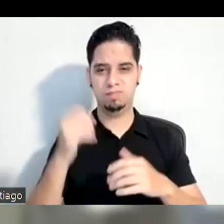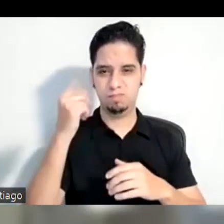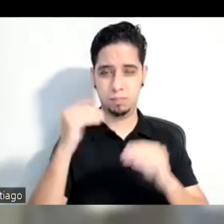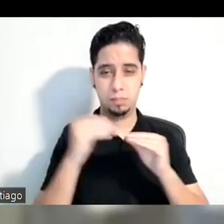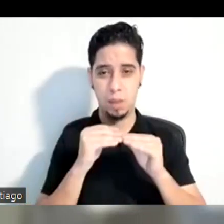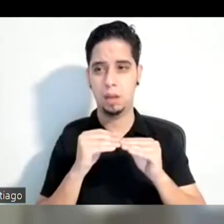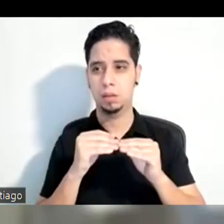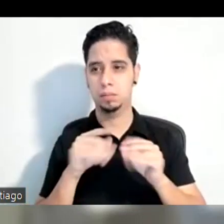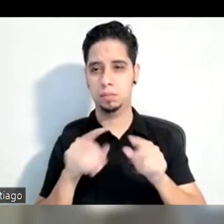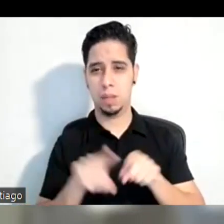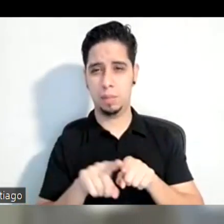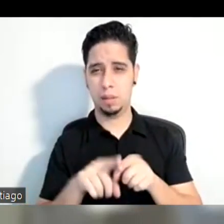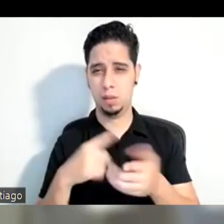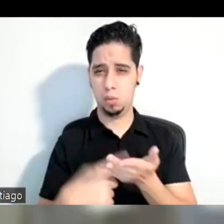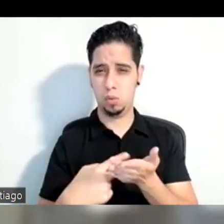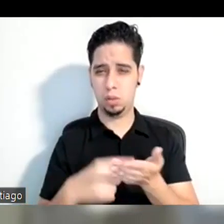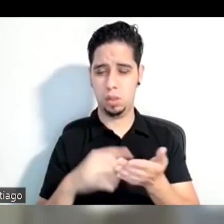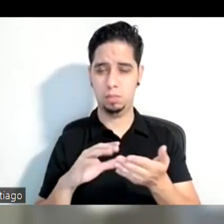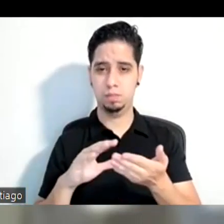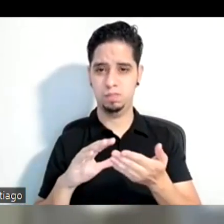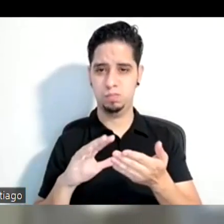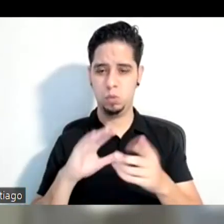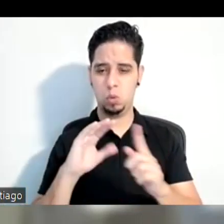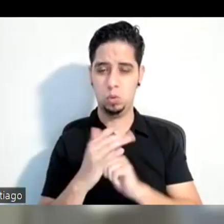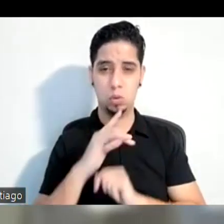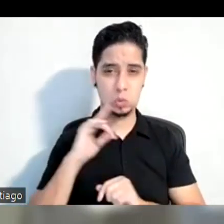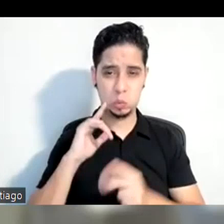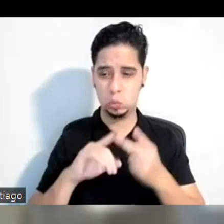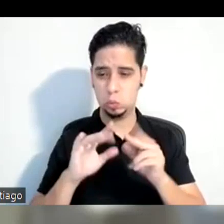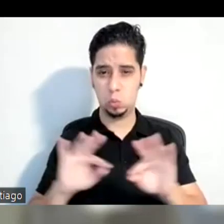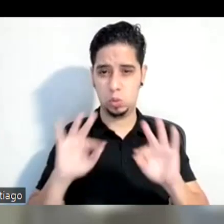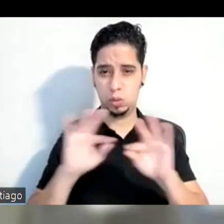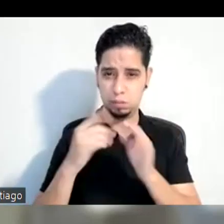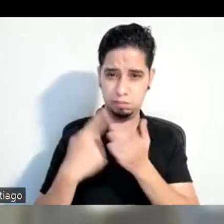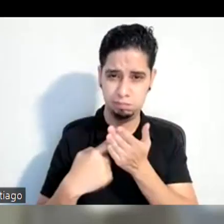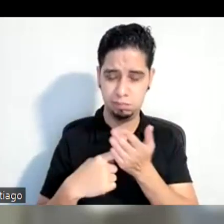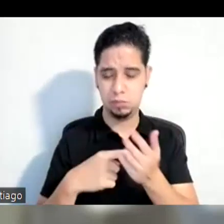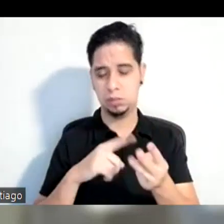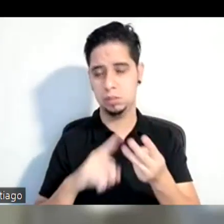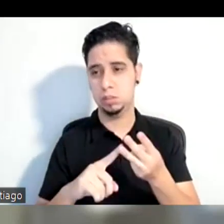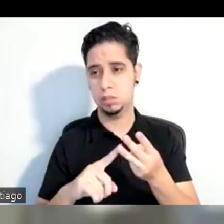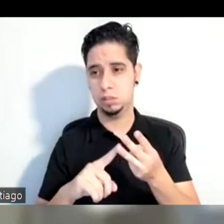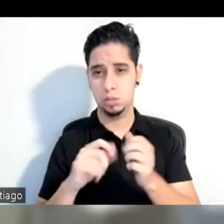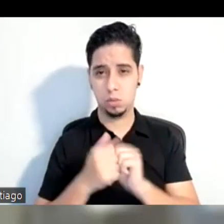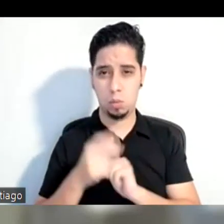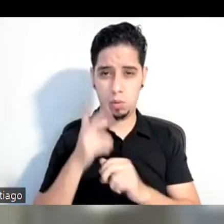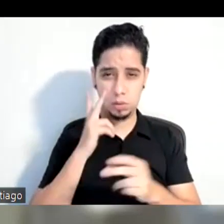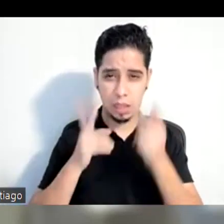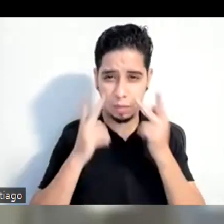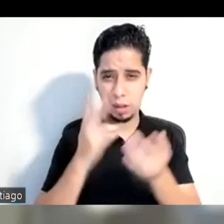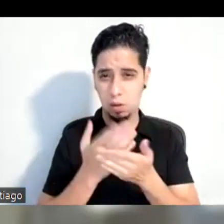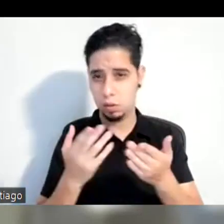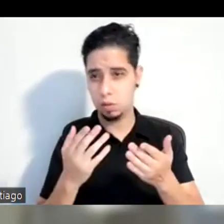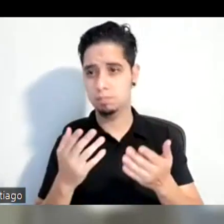ejemplo, de la cultura del sordo, de la importancia de la cultura del sordo, de cómo se ven unas cosas y otras.